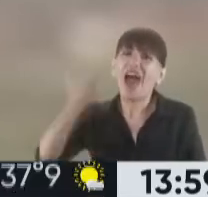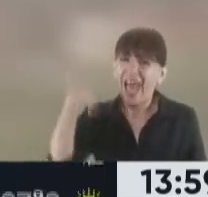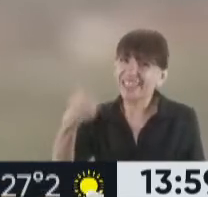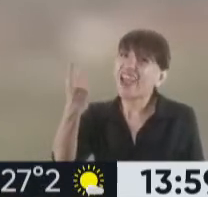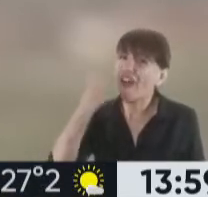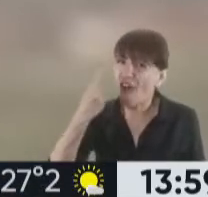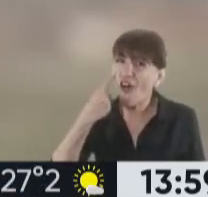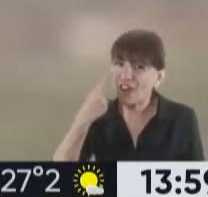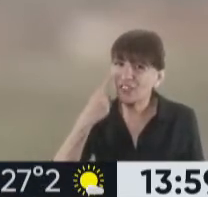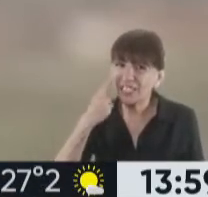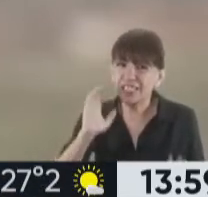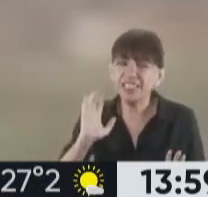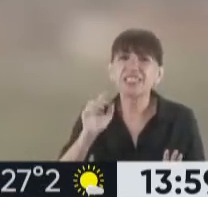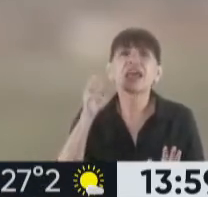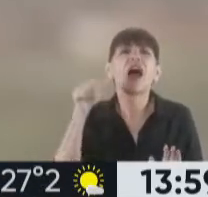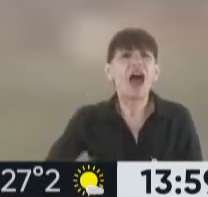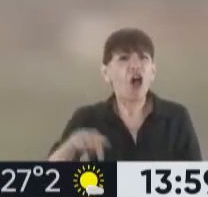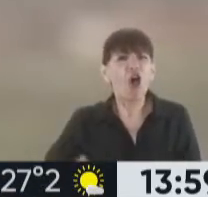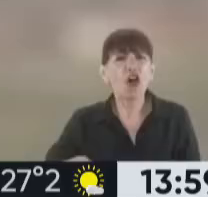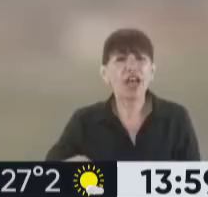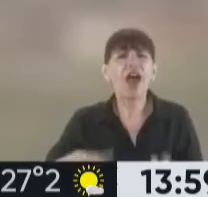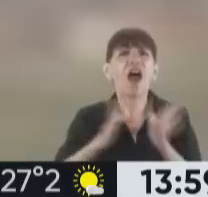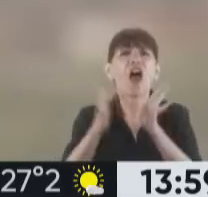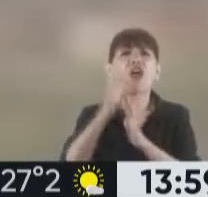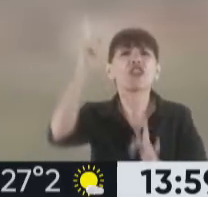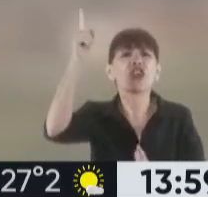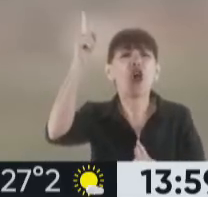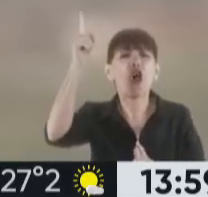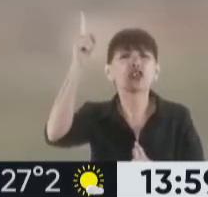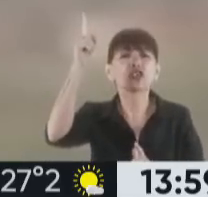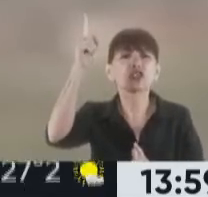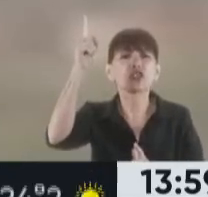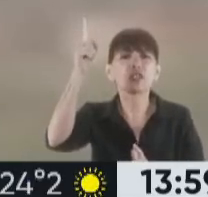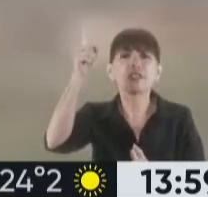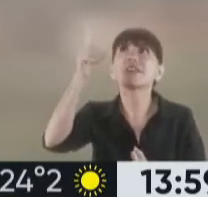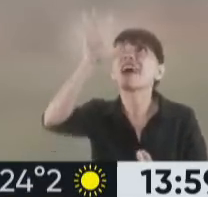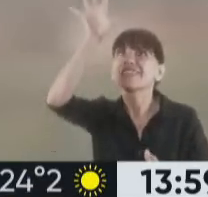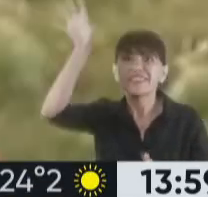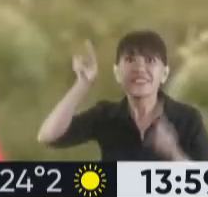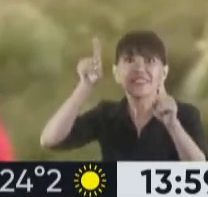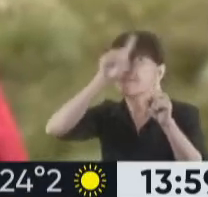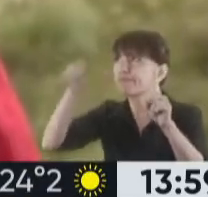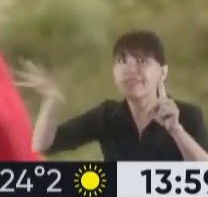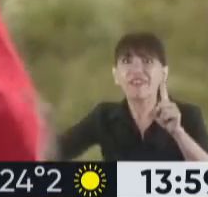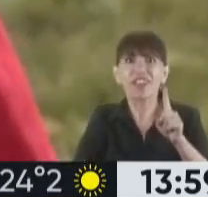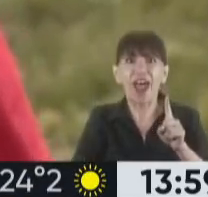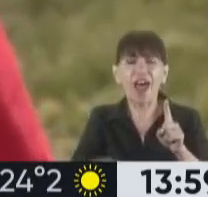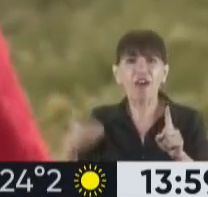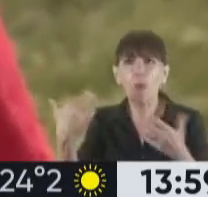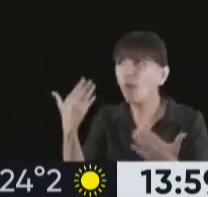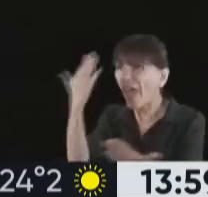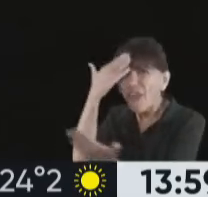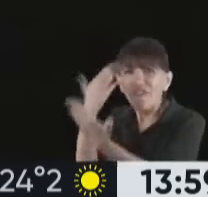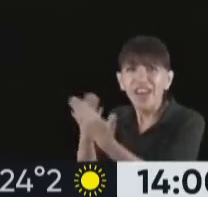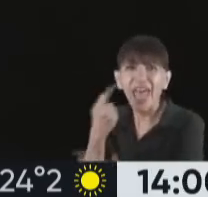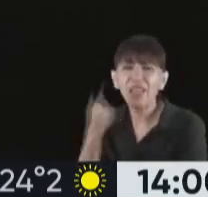tele y nunca lo visto presente. Ahora Dios me ha traído, ahora lo tengo personal aquí junto conmigo,